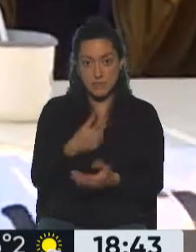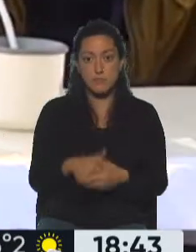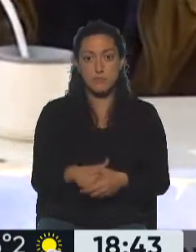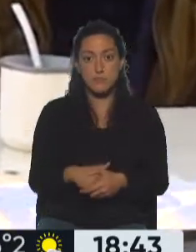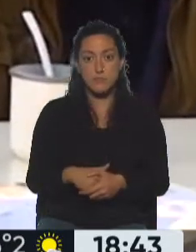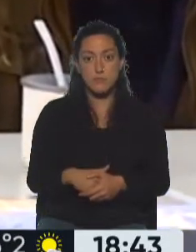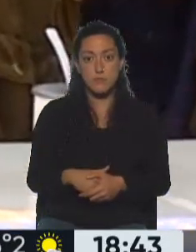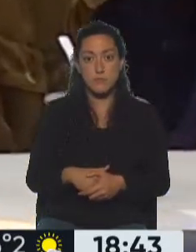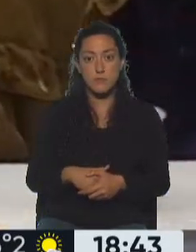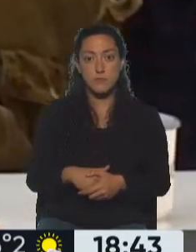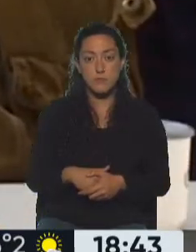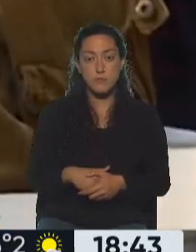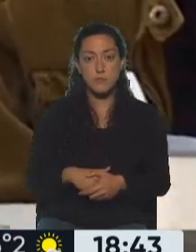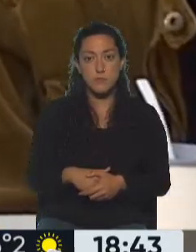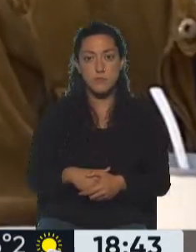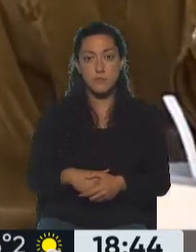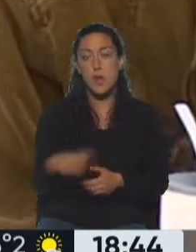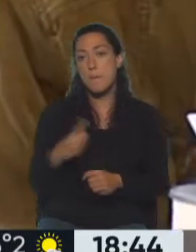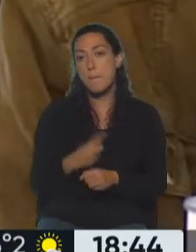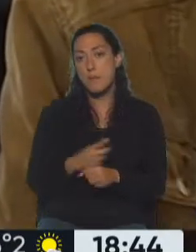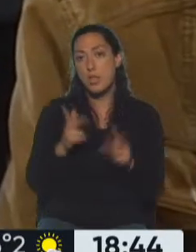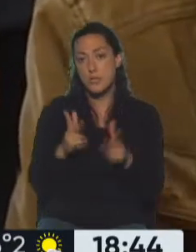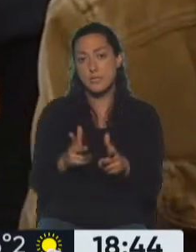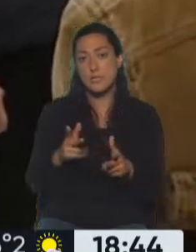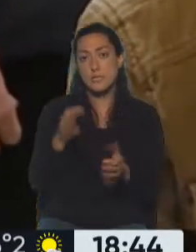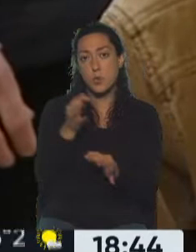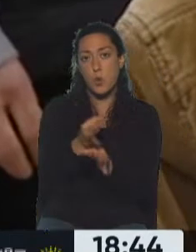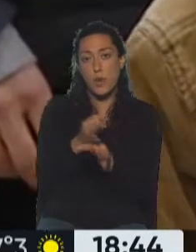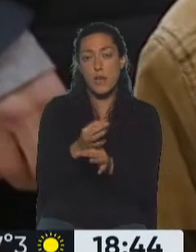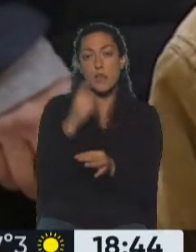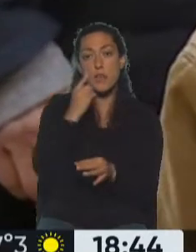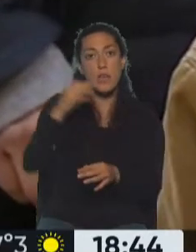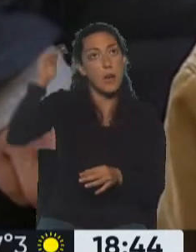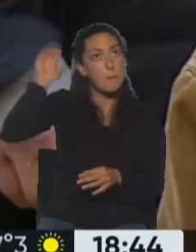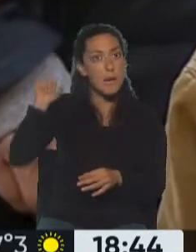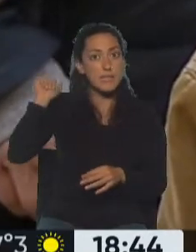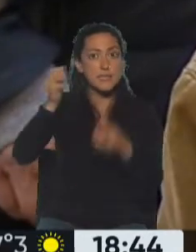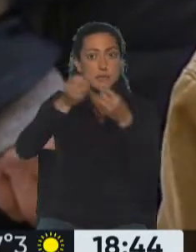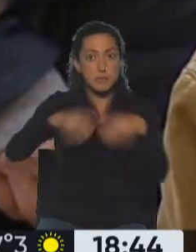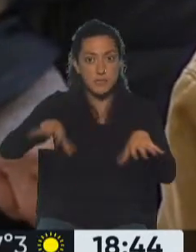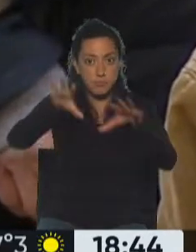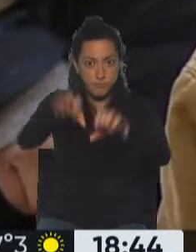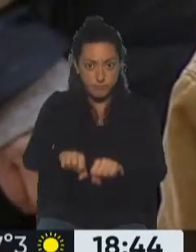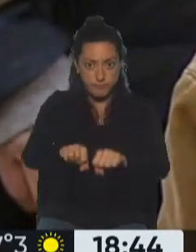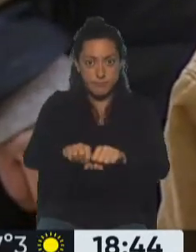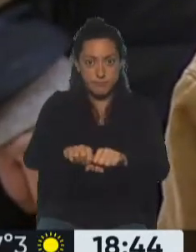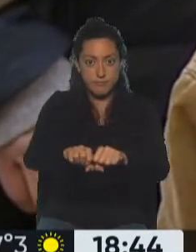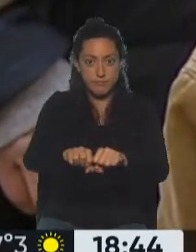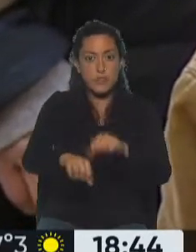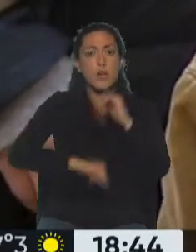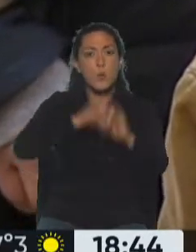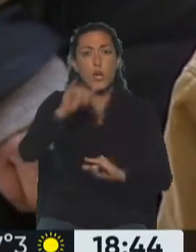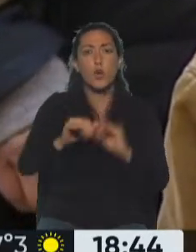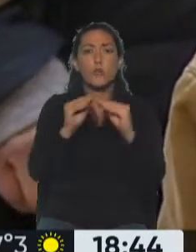Bueno, primero que nada, comentar que el ESNA OLA está tomado desde el martes. Ahora vamos a comentar un poco